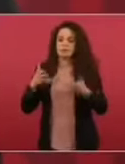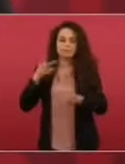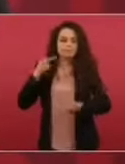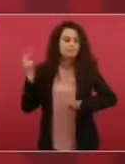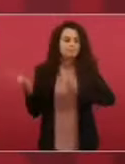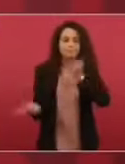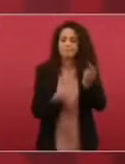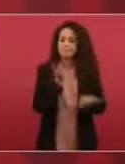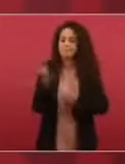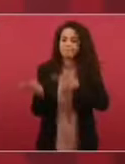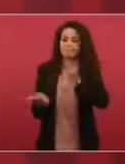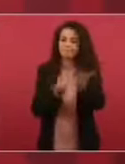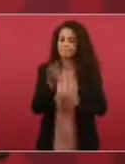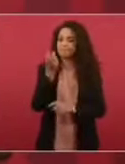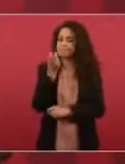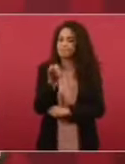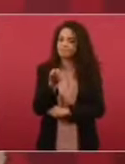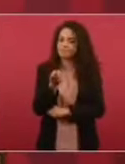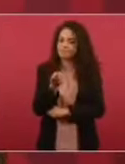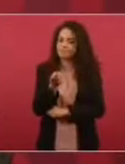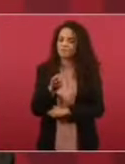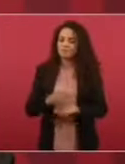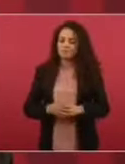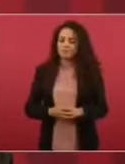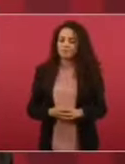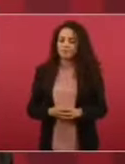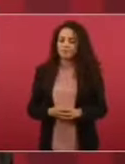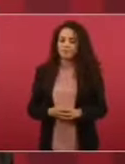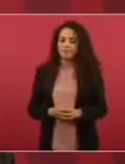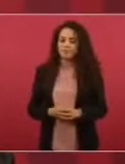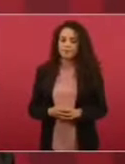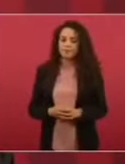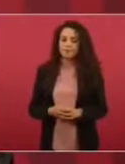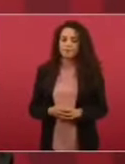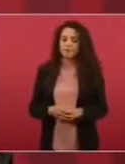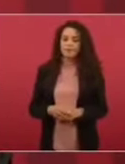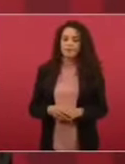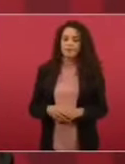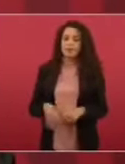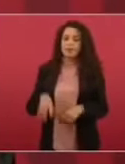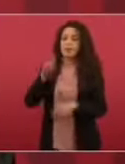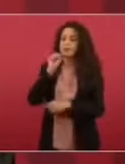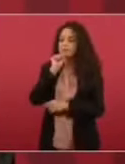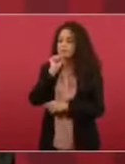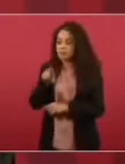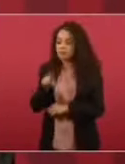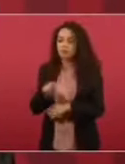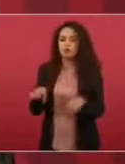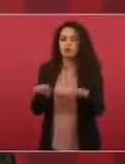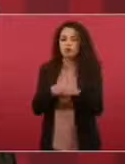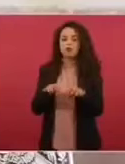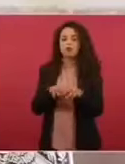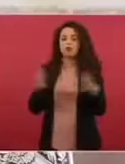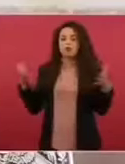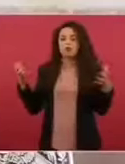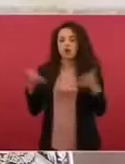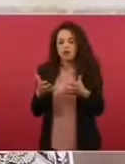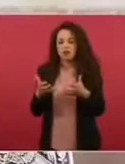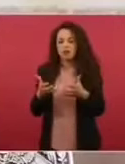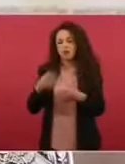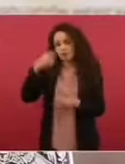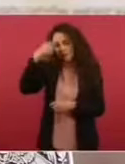como también lo de cómo sacar a los plurinominales, que era otro problema,